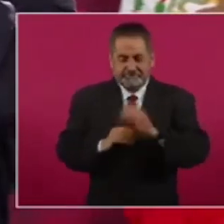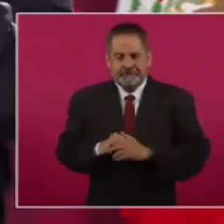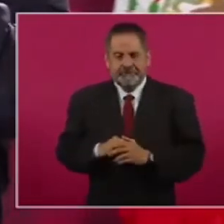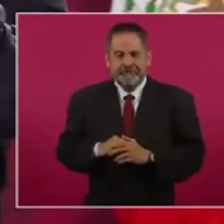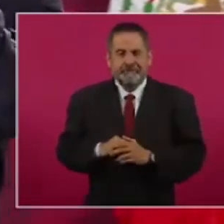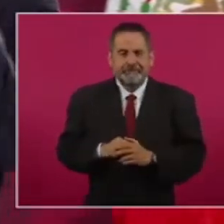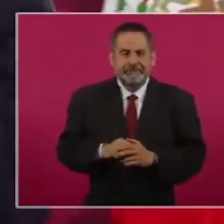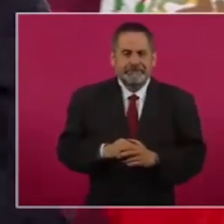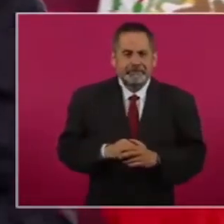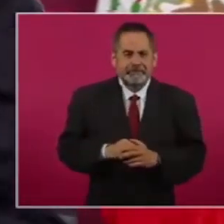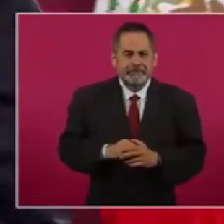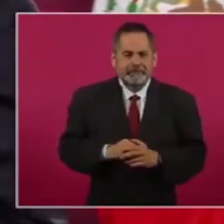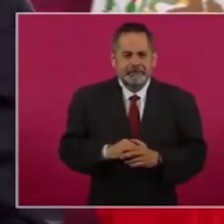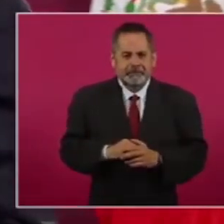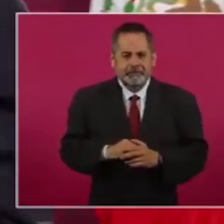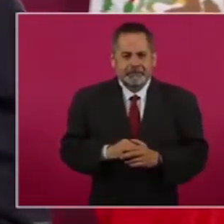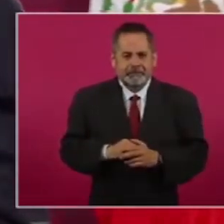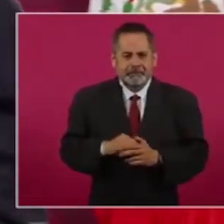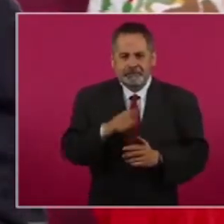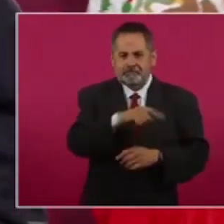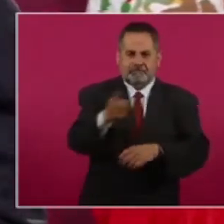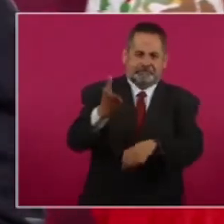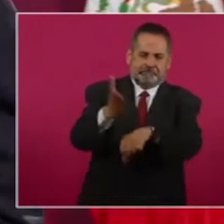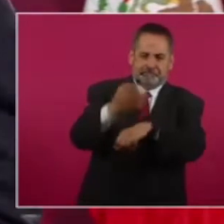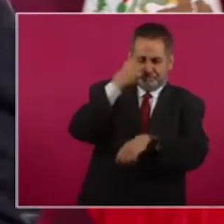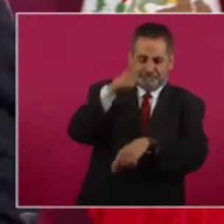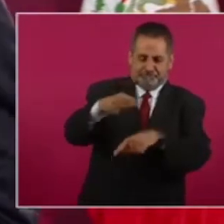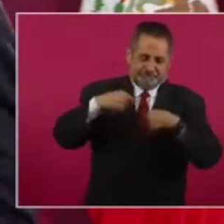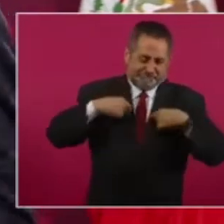son a los que van a sancionar.